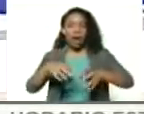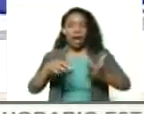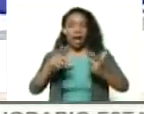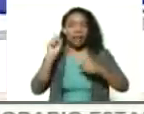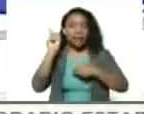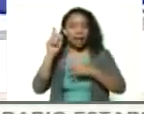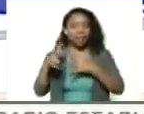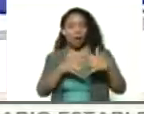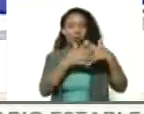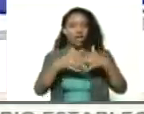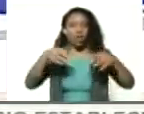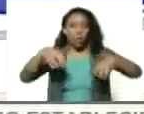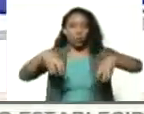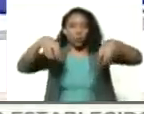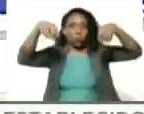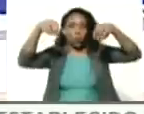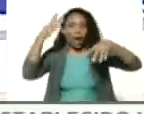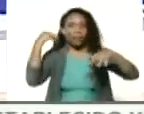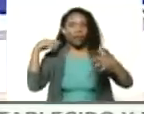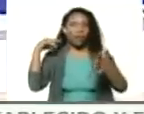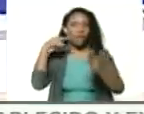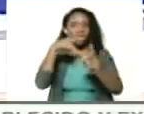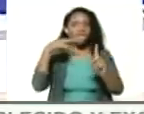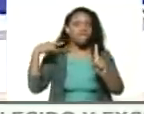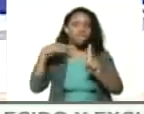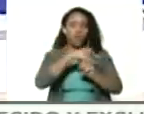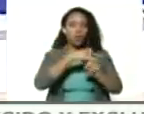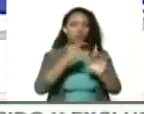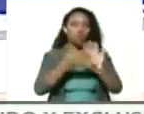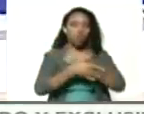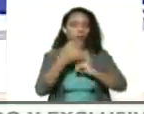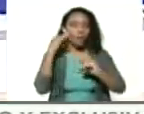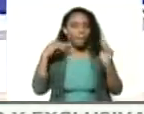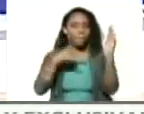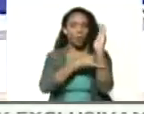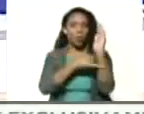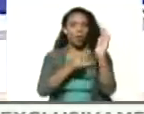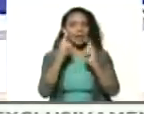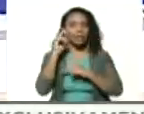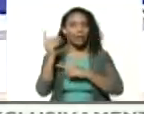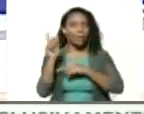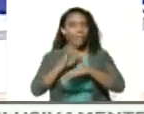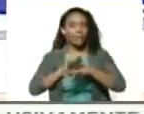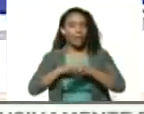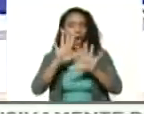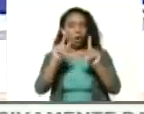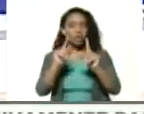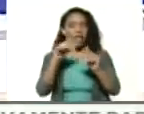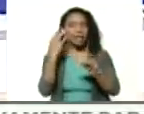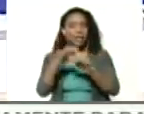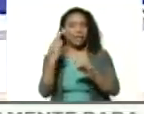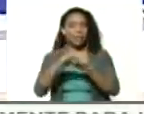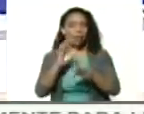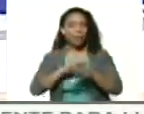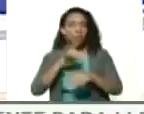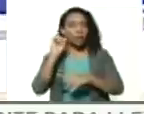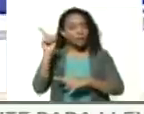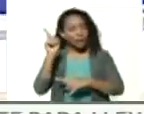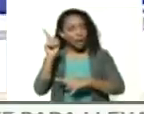contra varios lugares en los Estados Unidos. Fue a partir del 11 de septiembre del